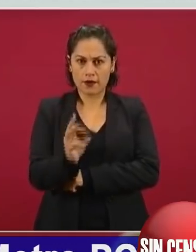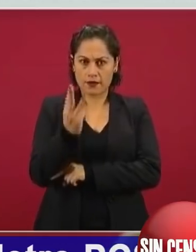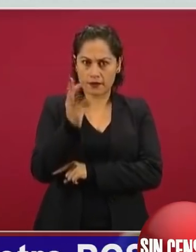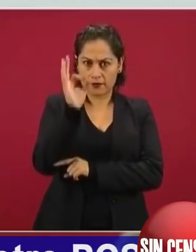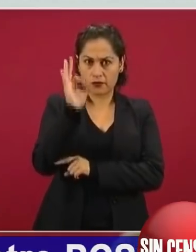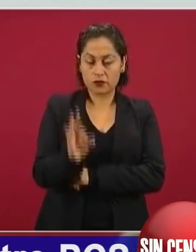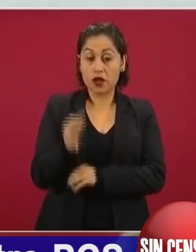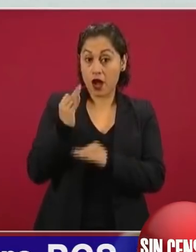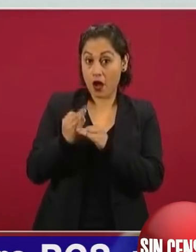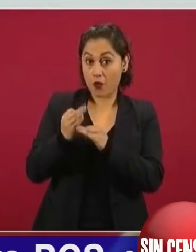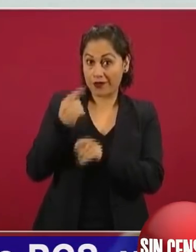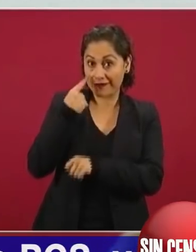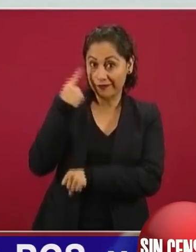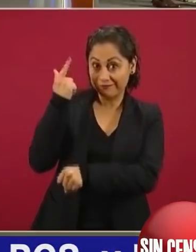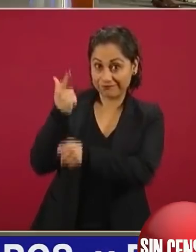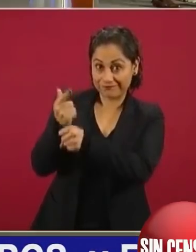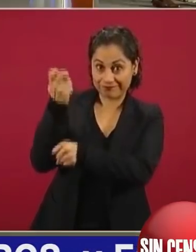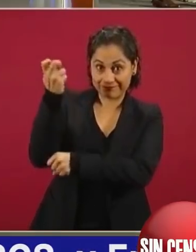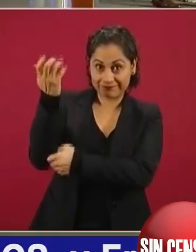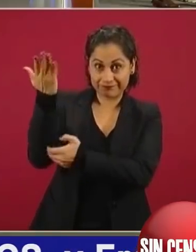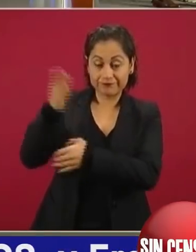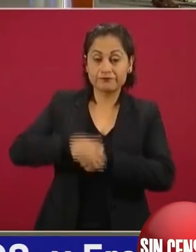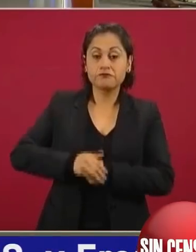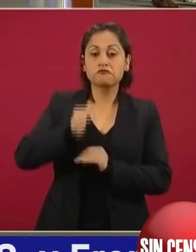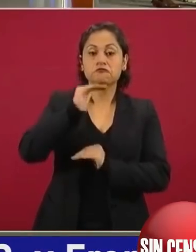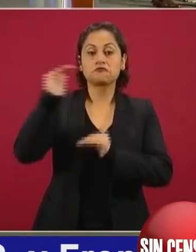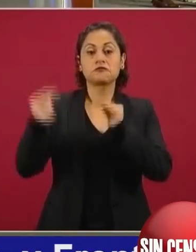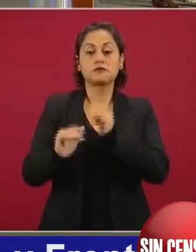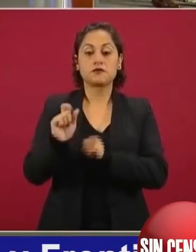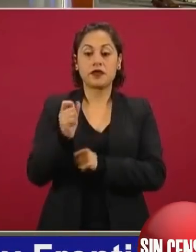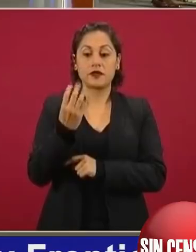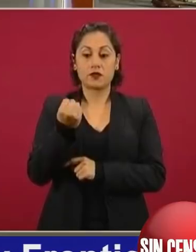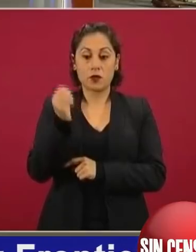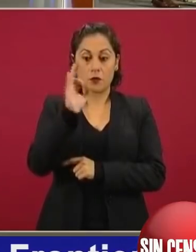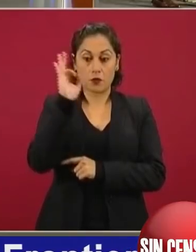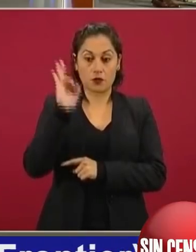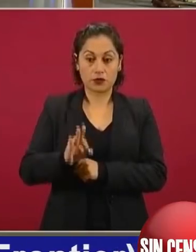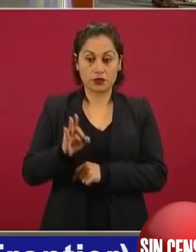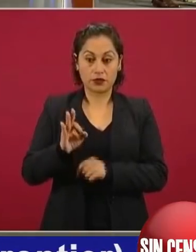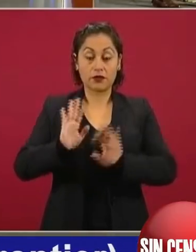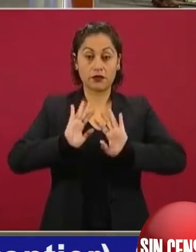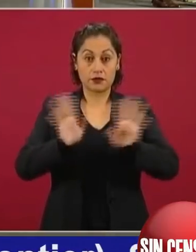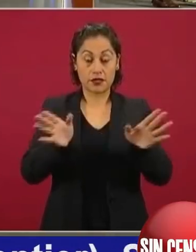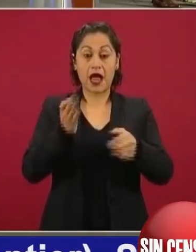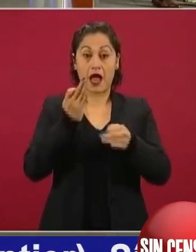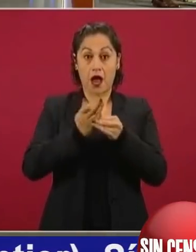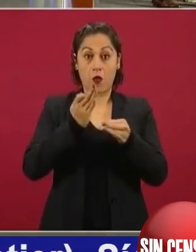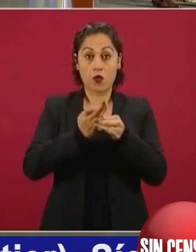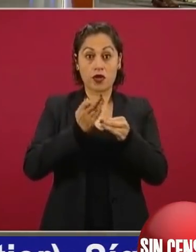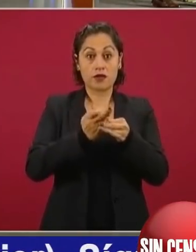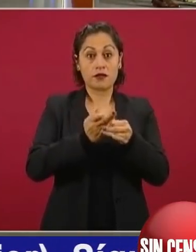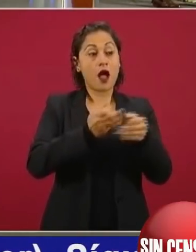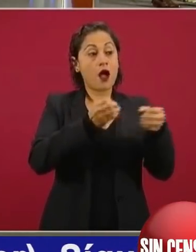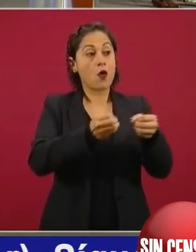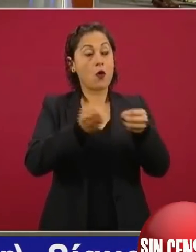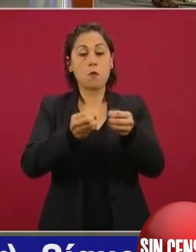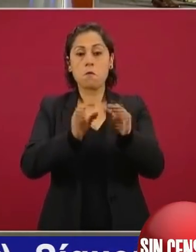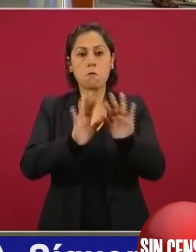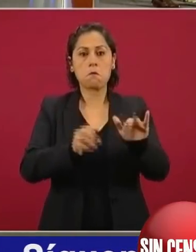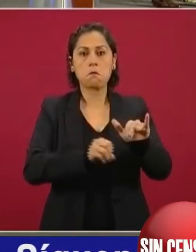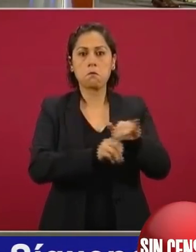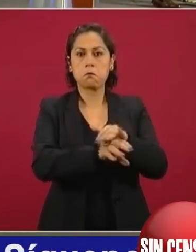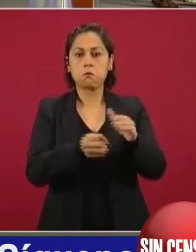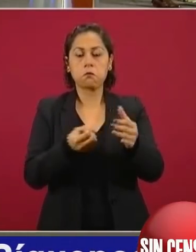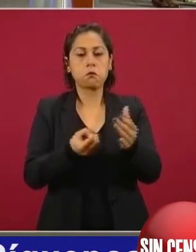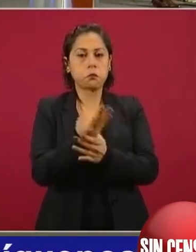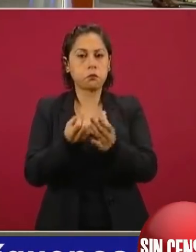este punto de aquí, menos 29%. Todavía tenemos reserva hospitalaria y esto se distribuye de manera diferencial